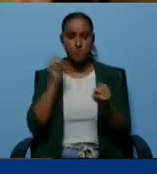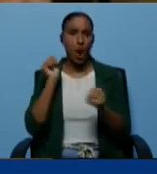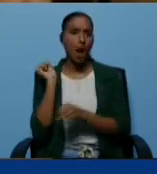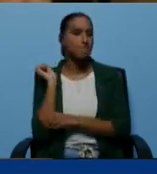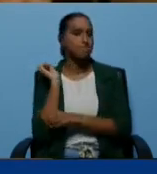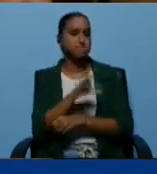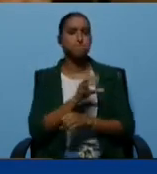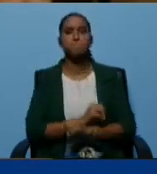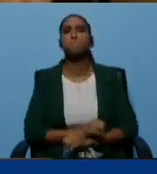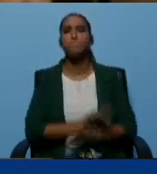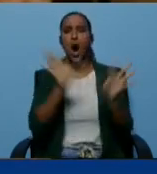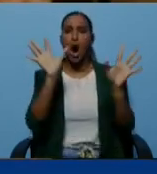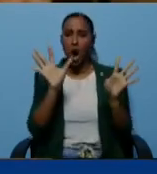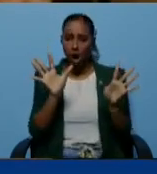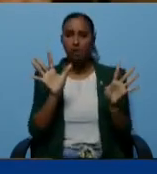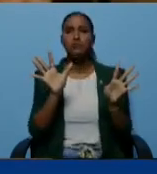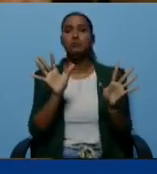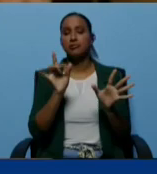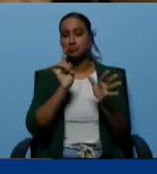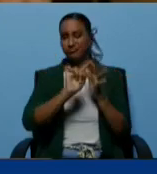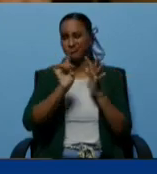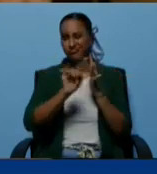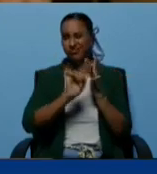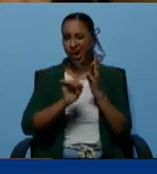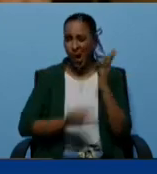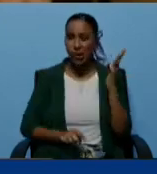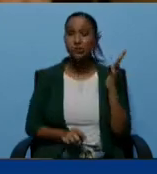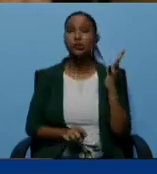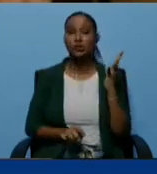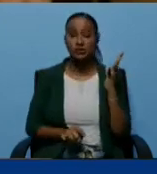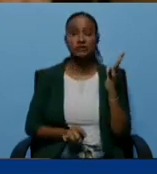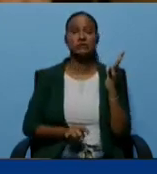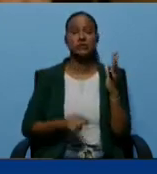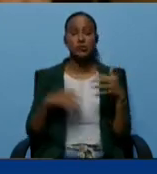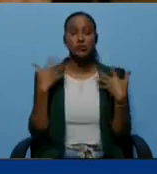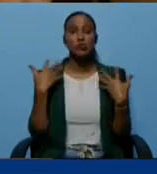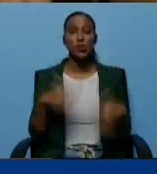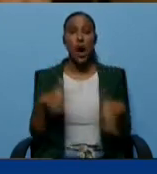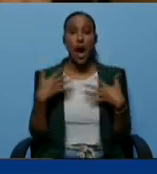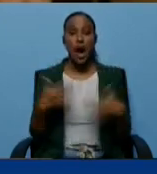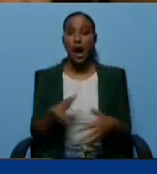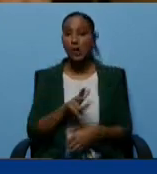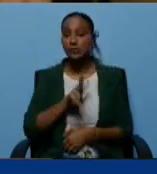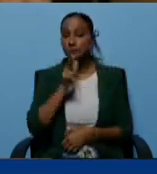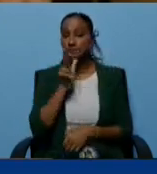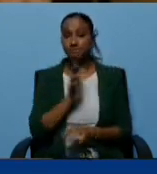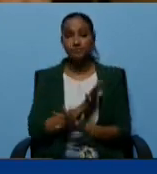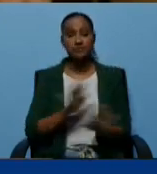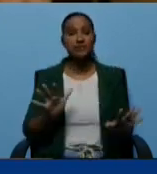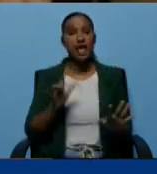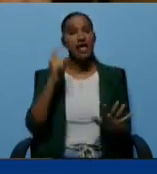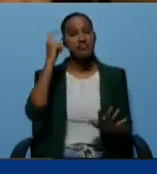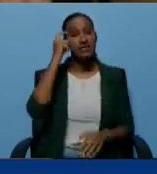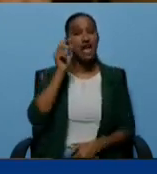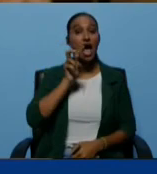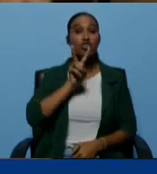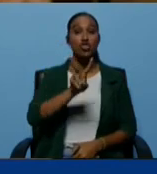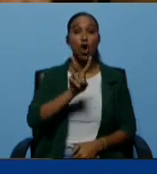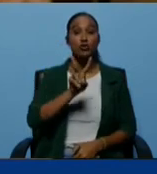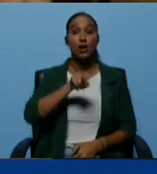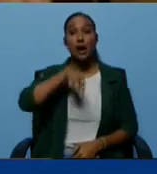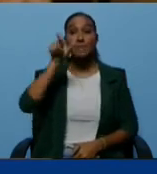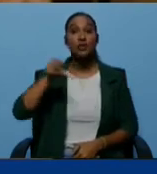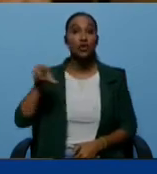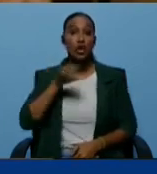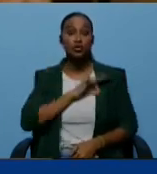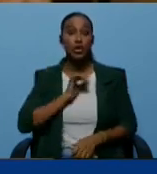quiero destacar delitos emblemáticos, entre otros los siguientes en estas 48 horas de terror. El